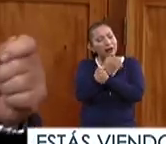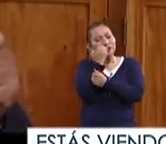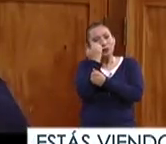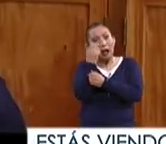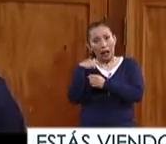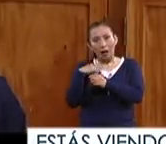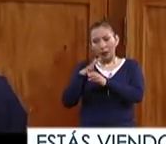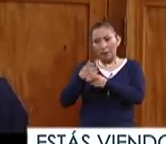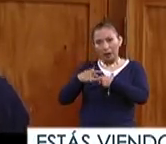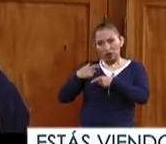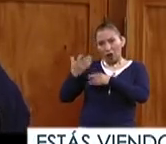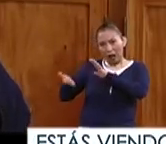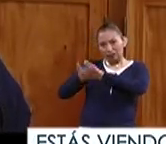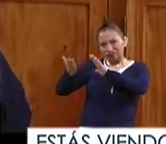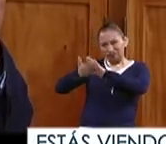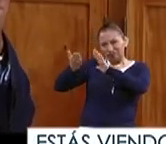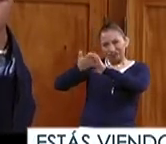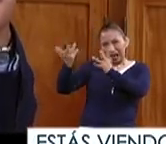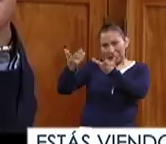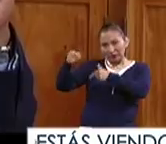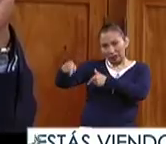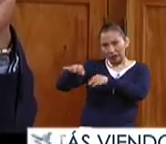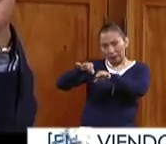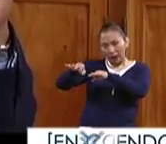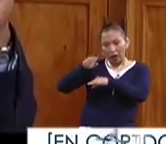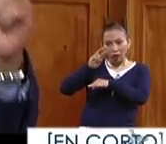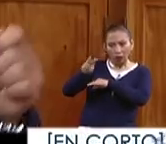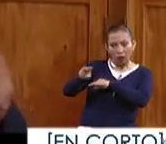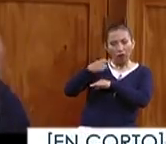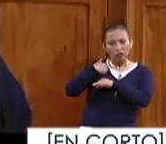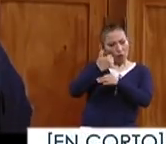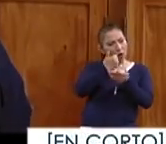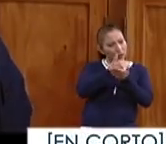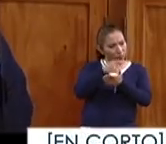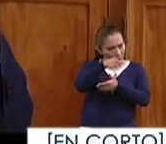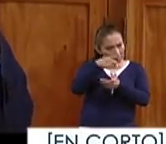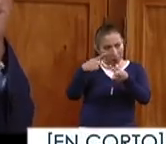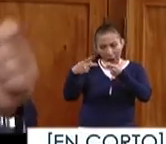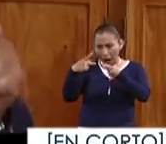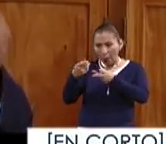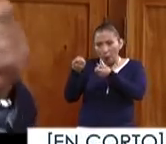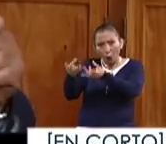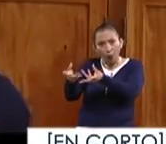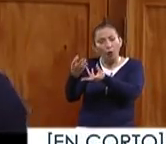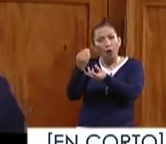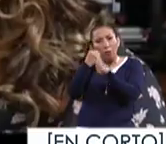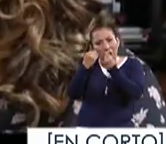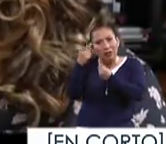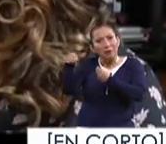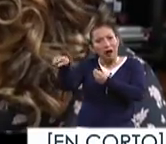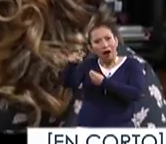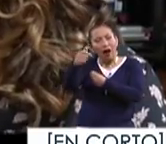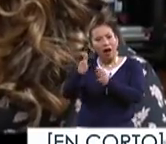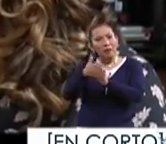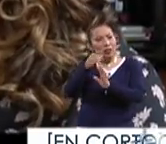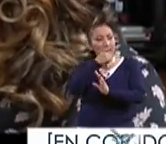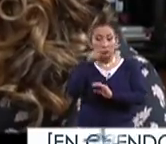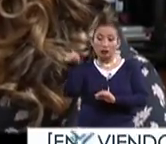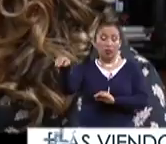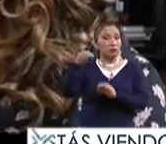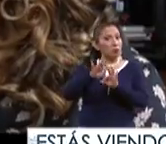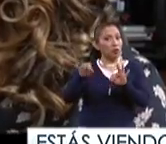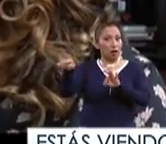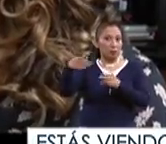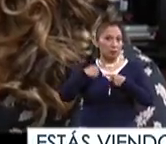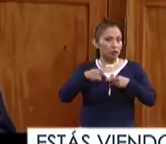tenía albañiles, y me enseñó, lo ayudé a hacer festejos para los albañiles, porque él me decía que eran